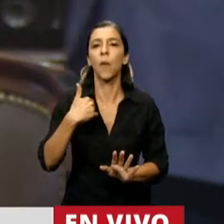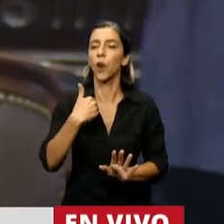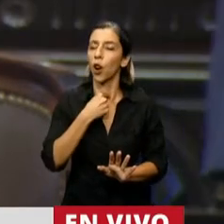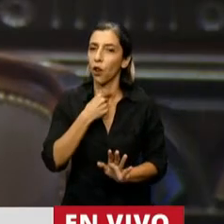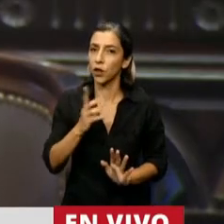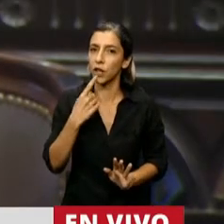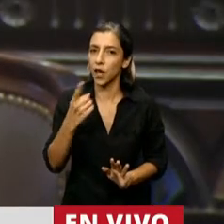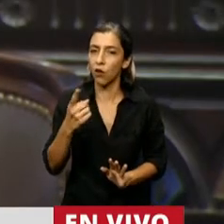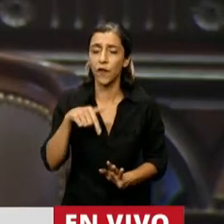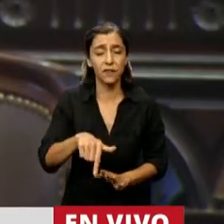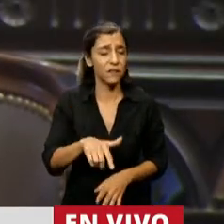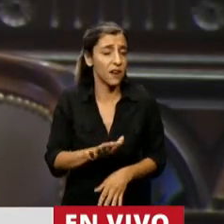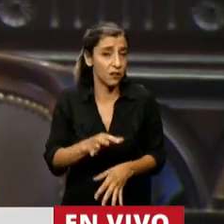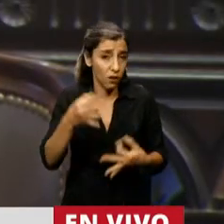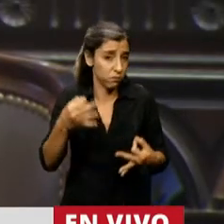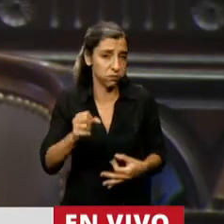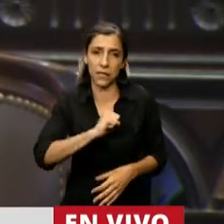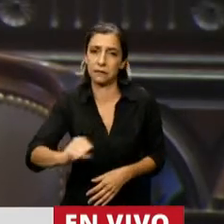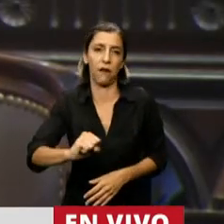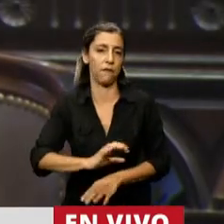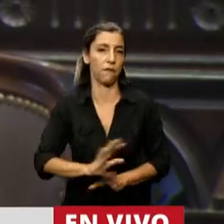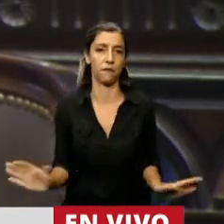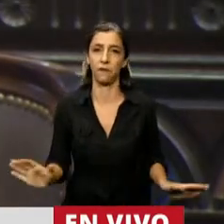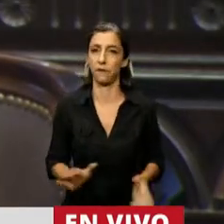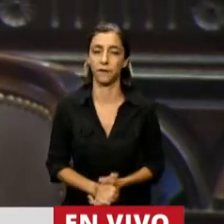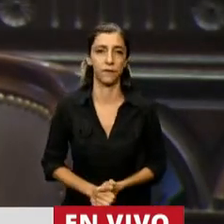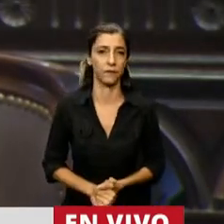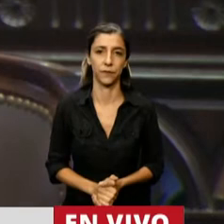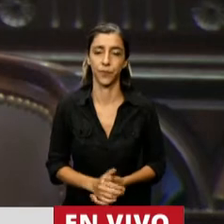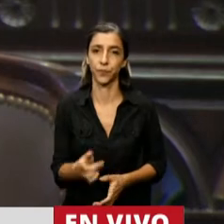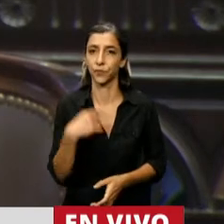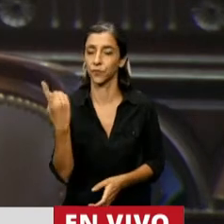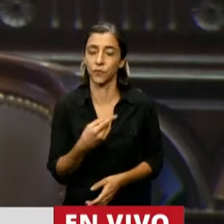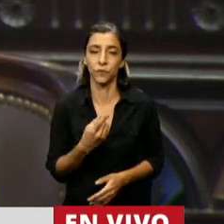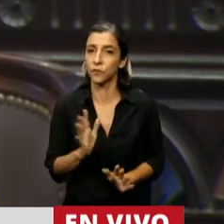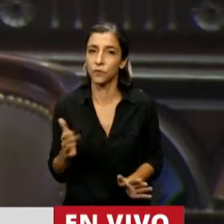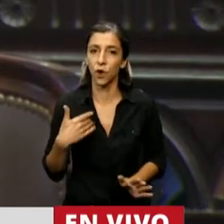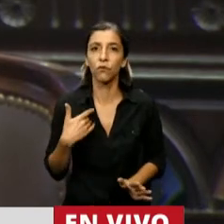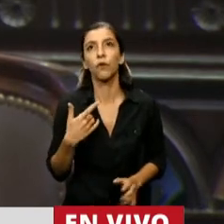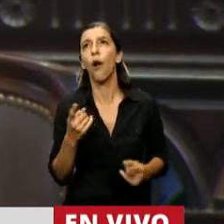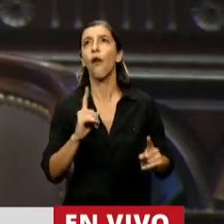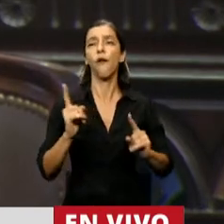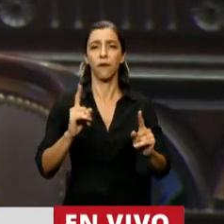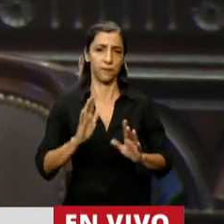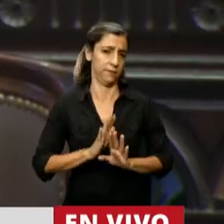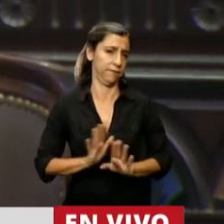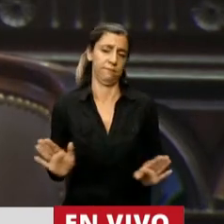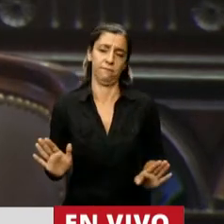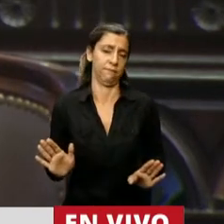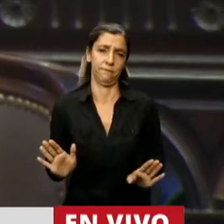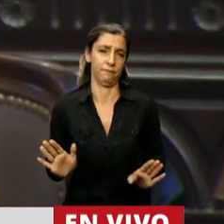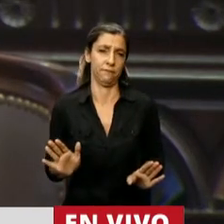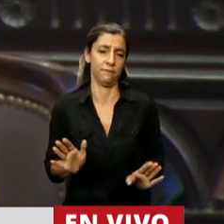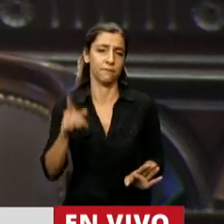esto es una estafa. Es una estafa y no lo podemos negar porque por algo organizaron la sesión el